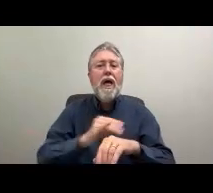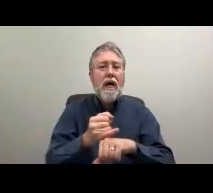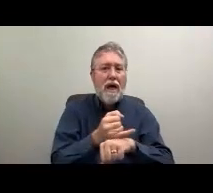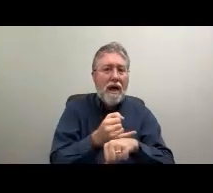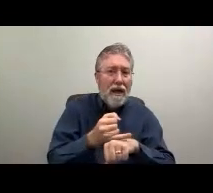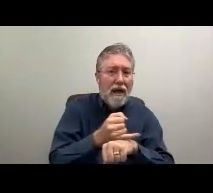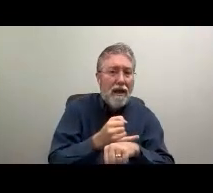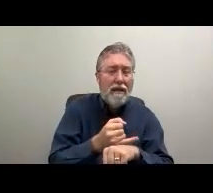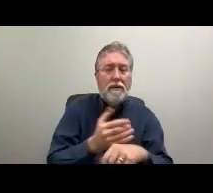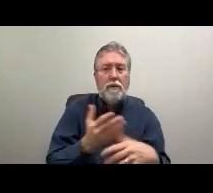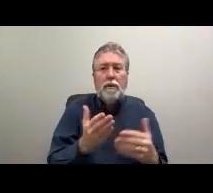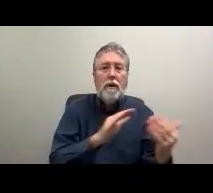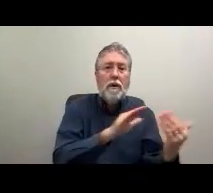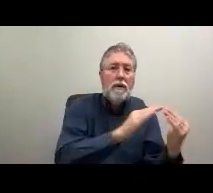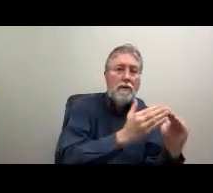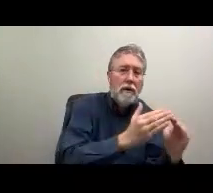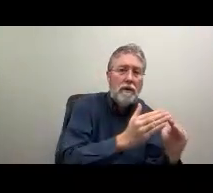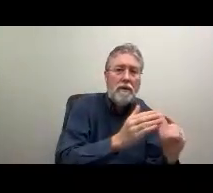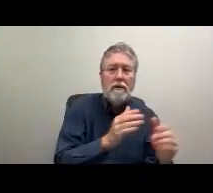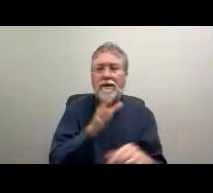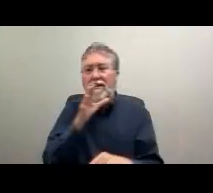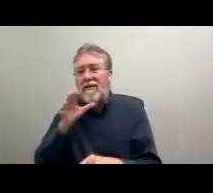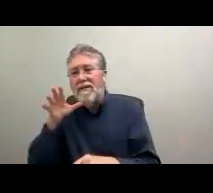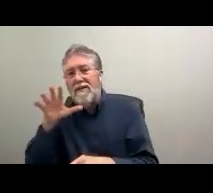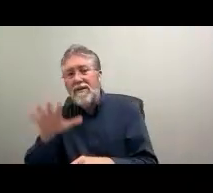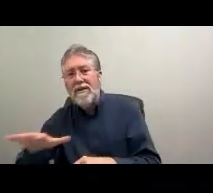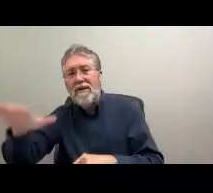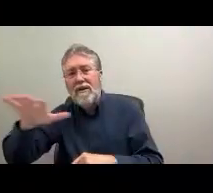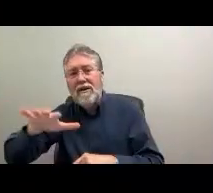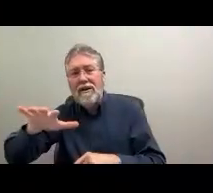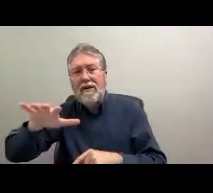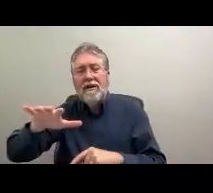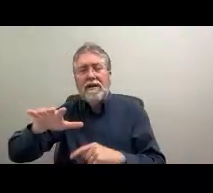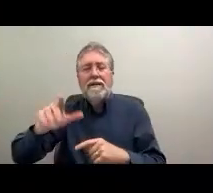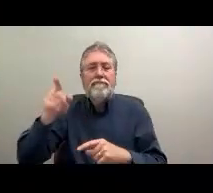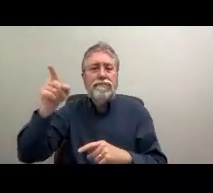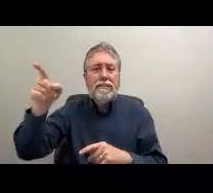métricas urbanas con rurales? Creo que hay muchas posibilidades.